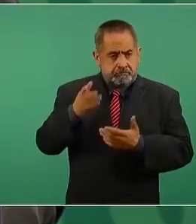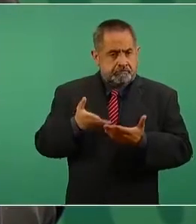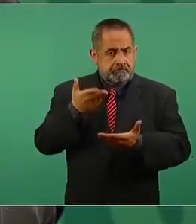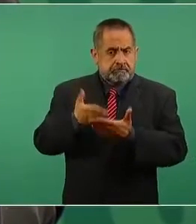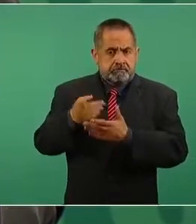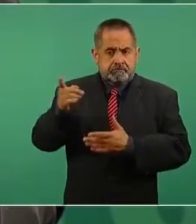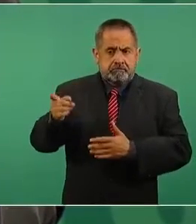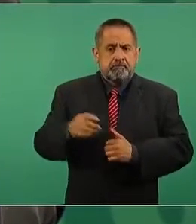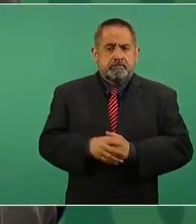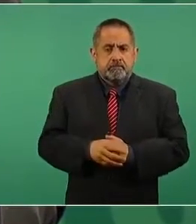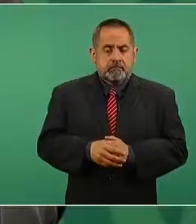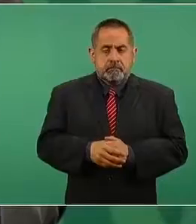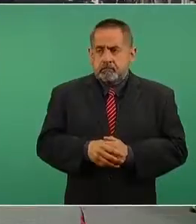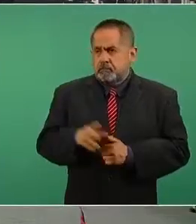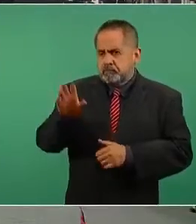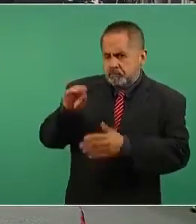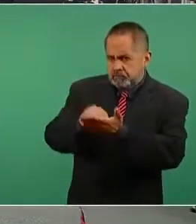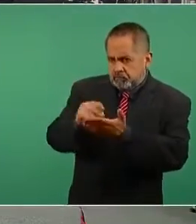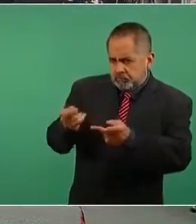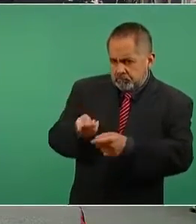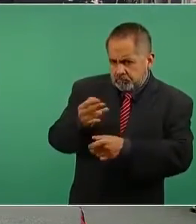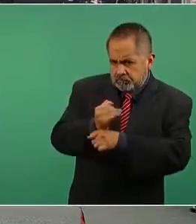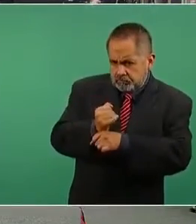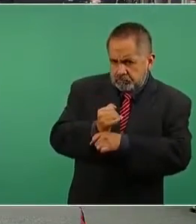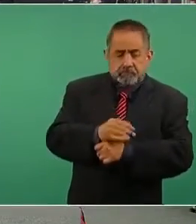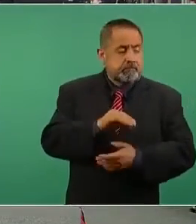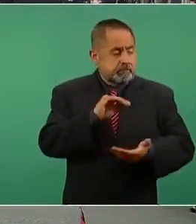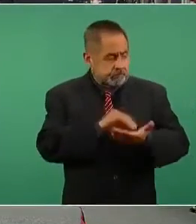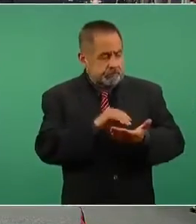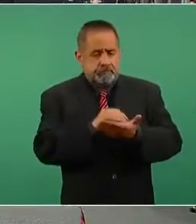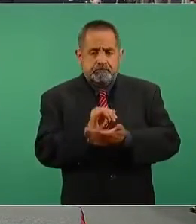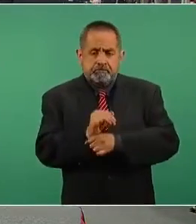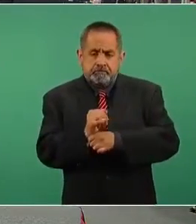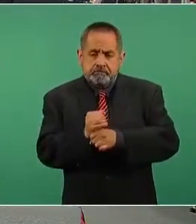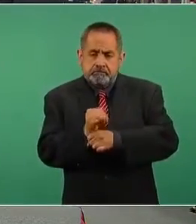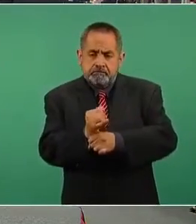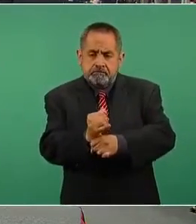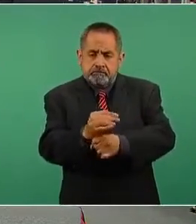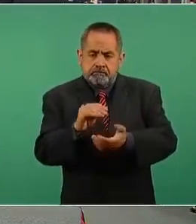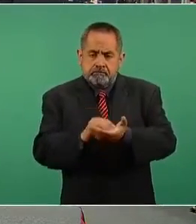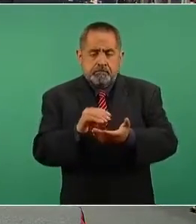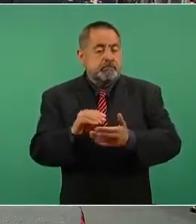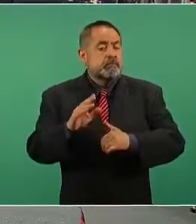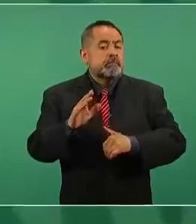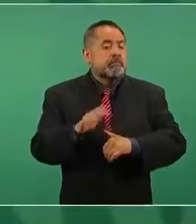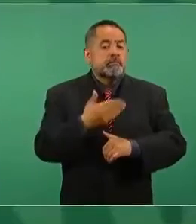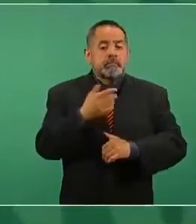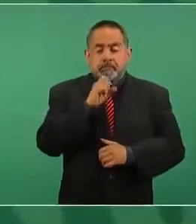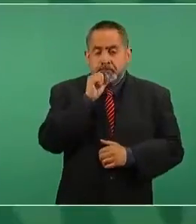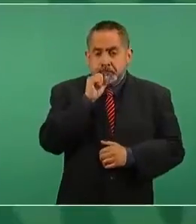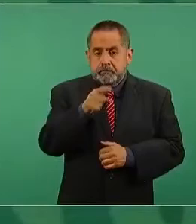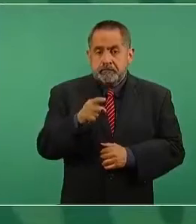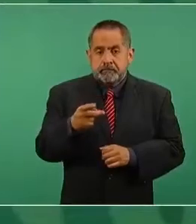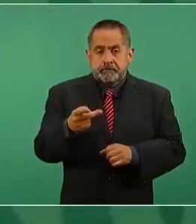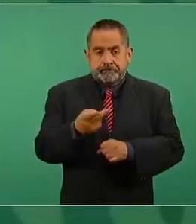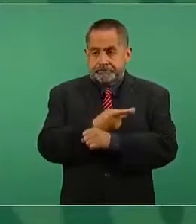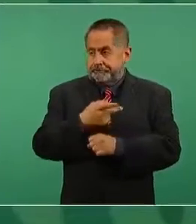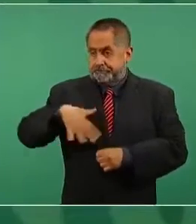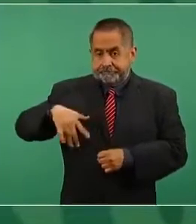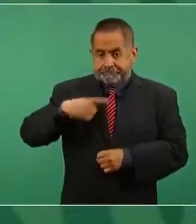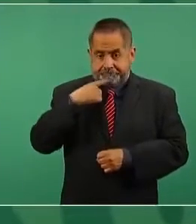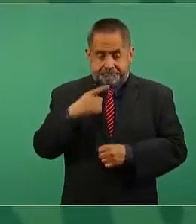presentada. ¿Siguen las investigaciones? Siguen las investigaciones, porque además hay que ver, como lo